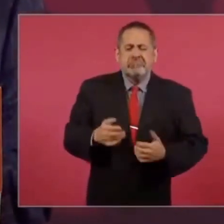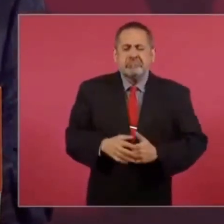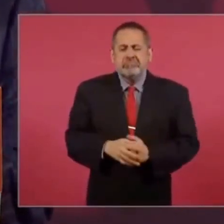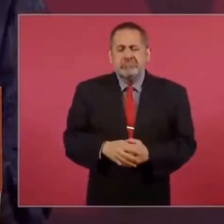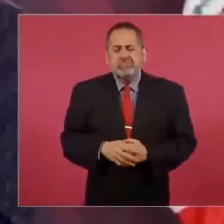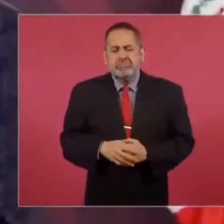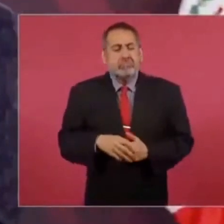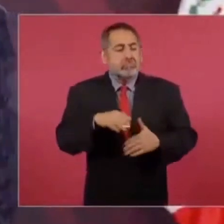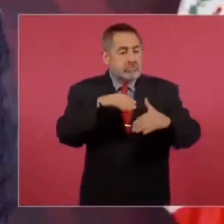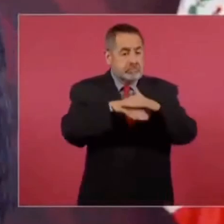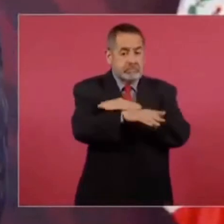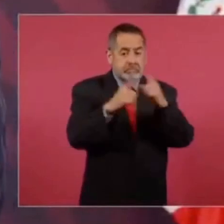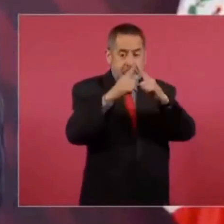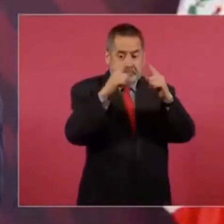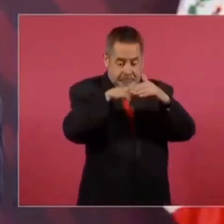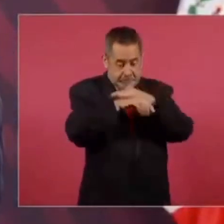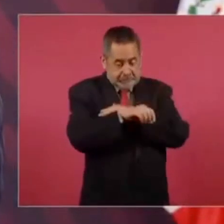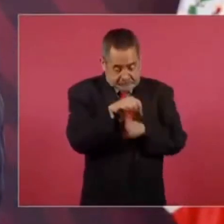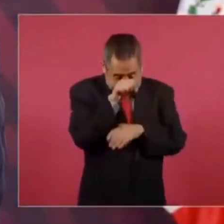al templo?